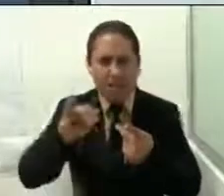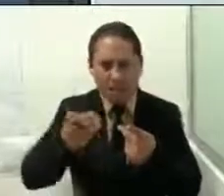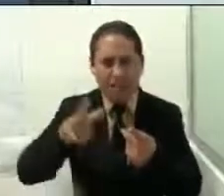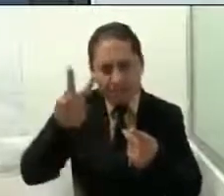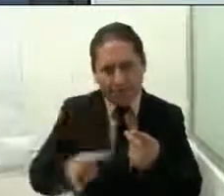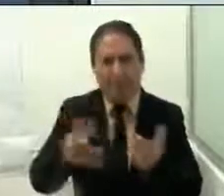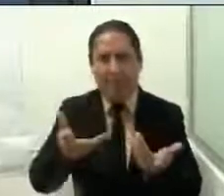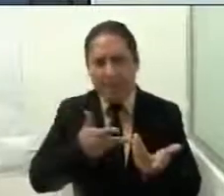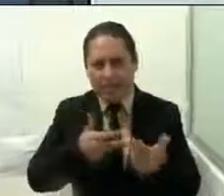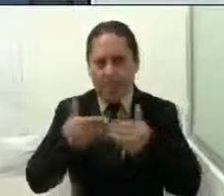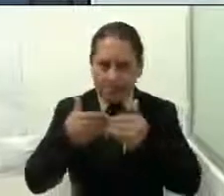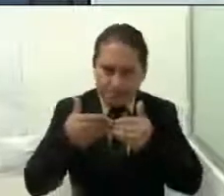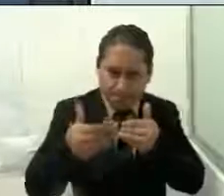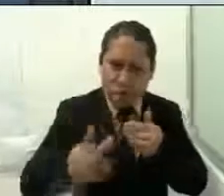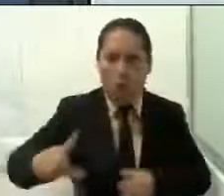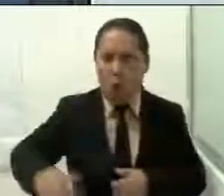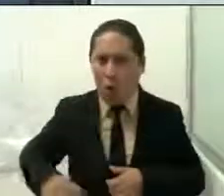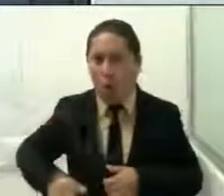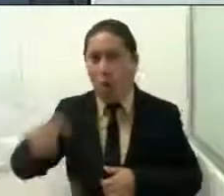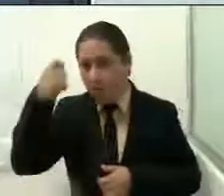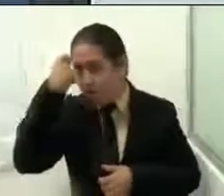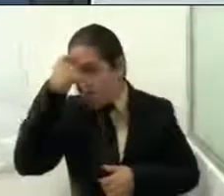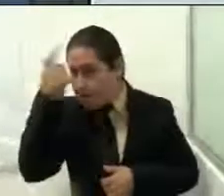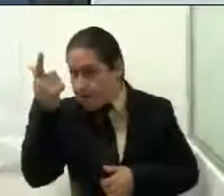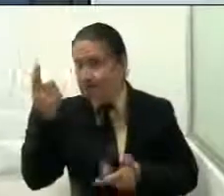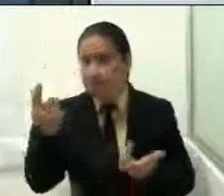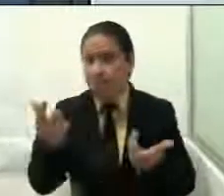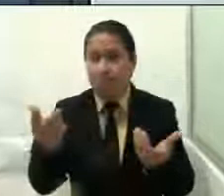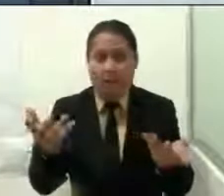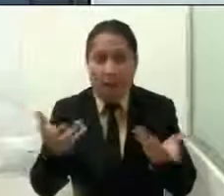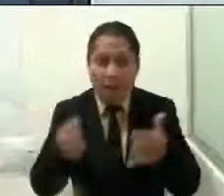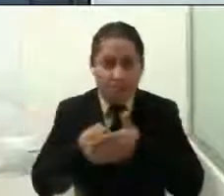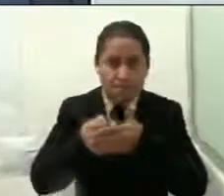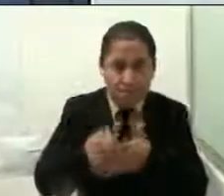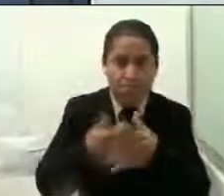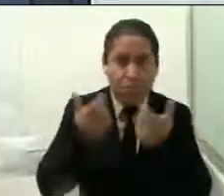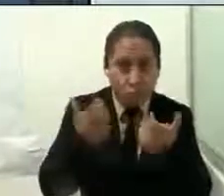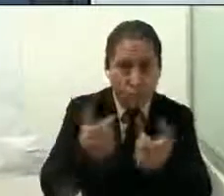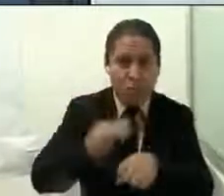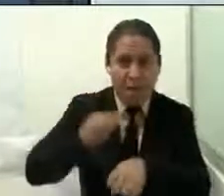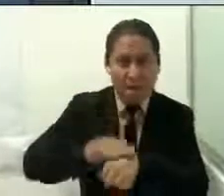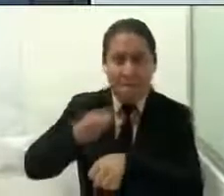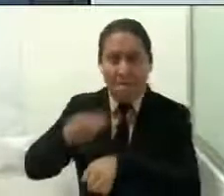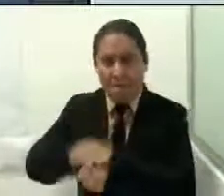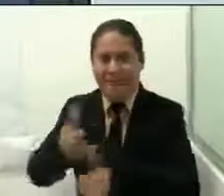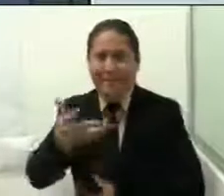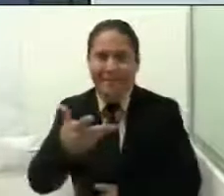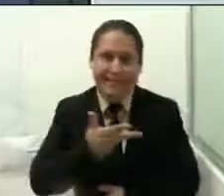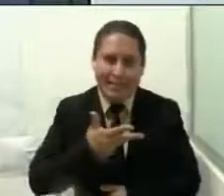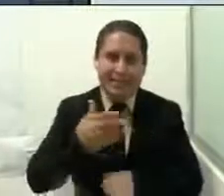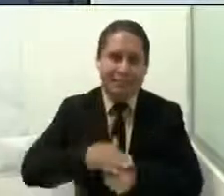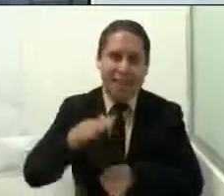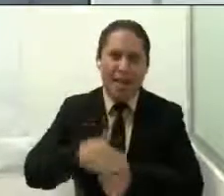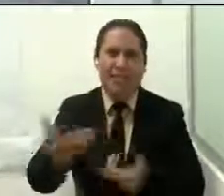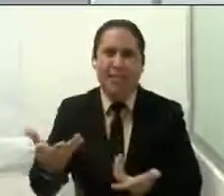y estrategia del gobierno para impulsar la productividad económica y generar oportunidades en el campo